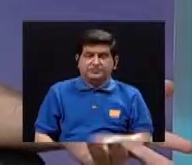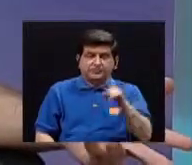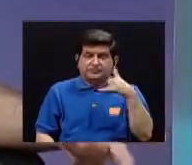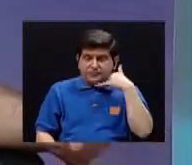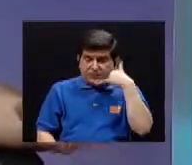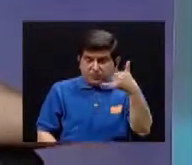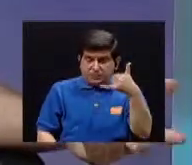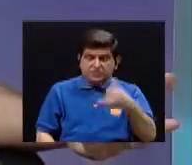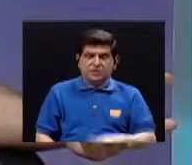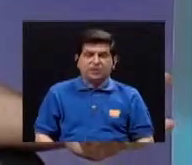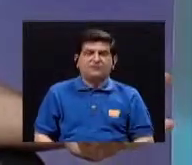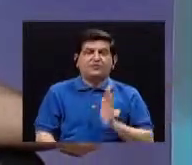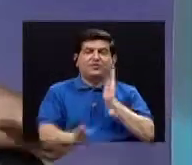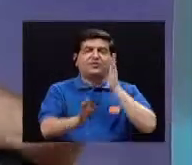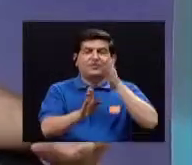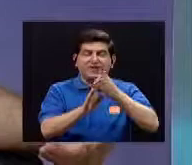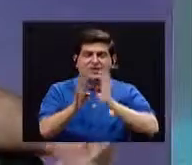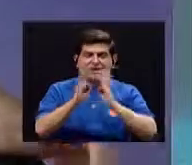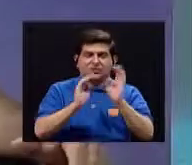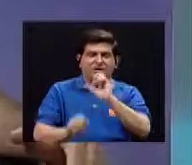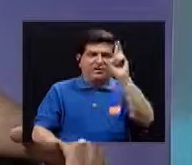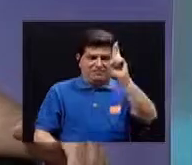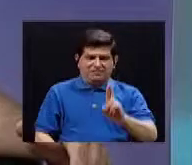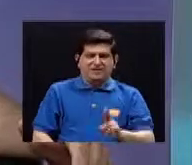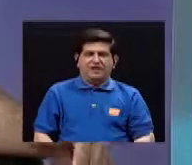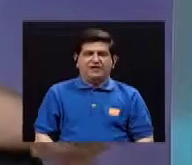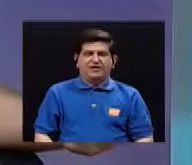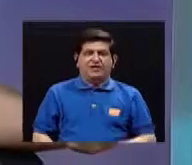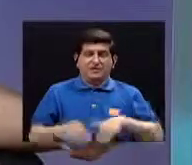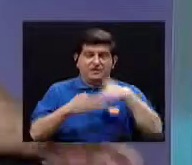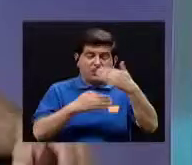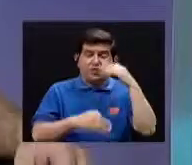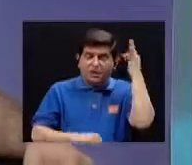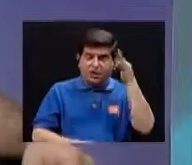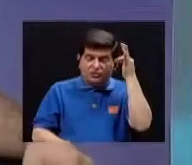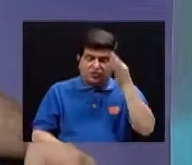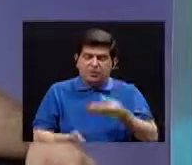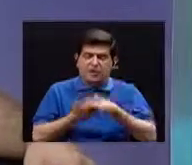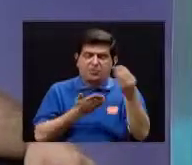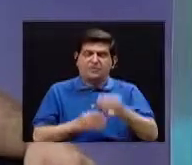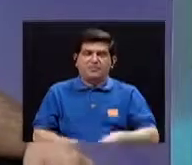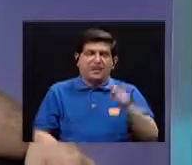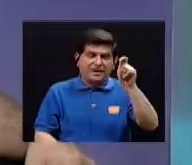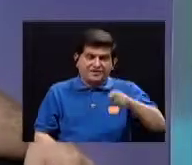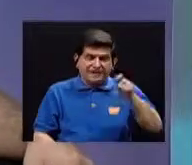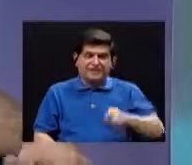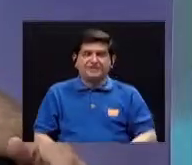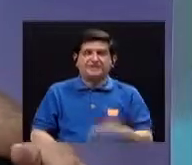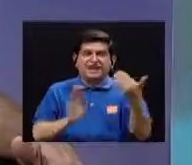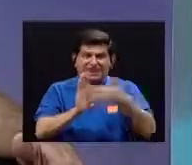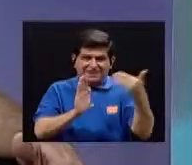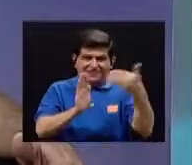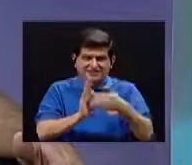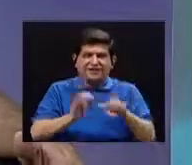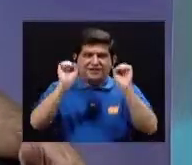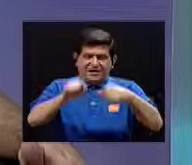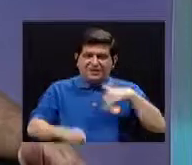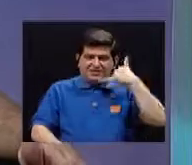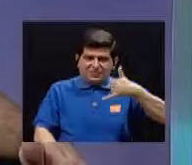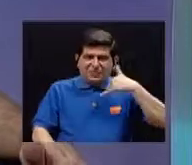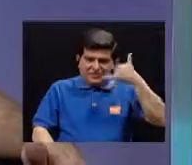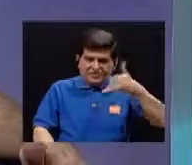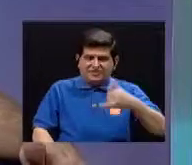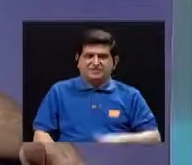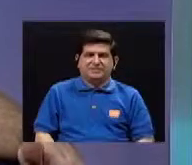que es que había un teléfono que estaba directo para hablar a costa rica y luego hay otra teoría de que comprar una tarjeta y estaba dañada